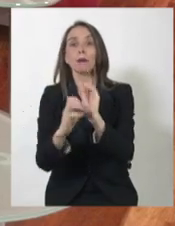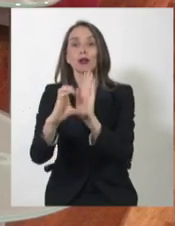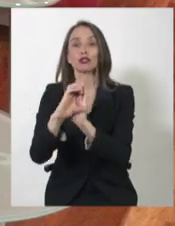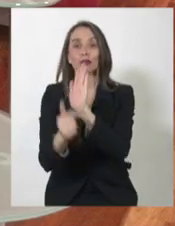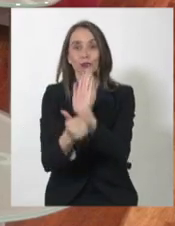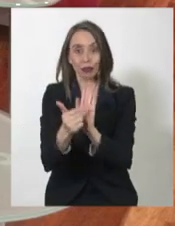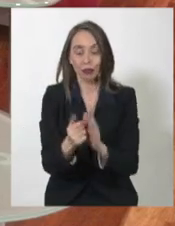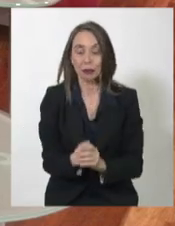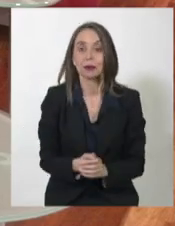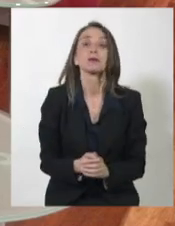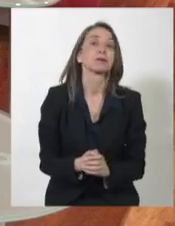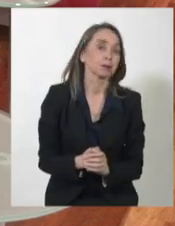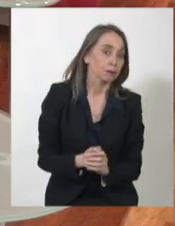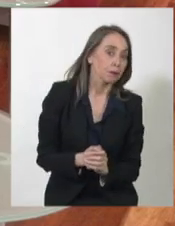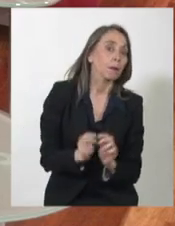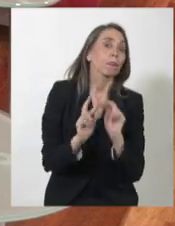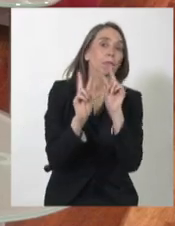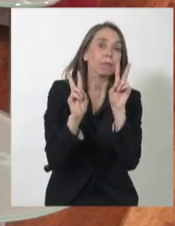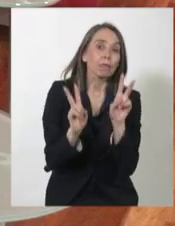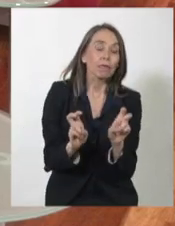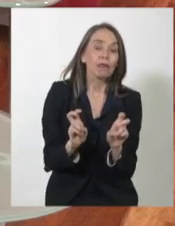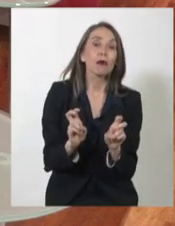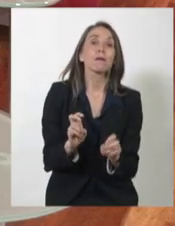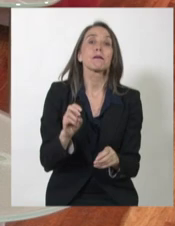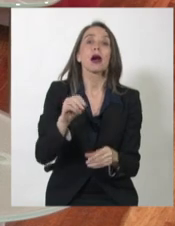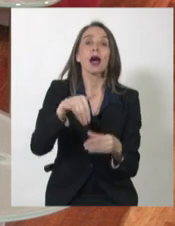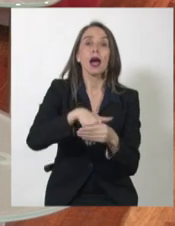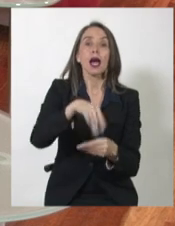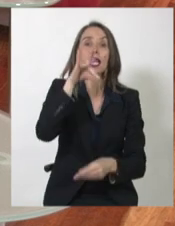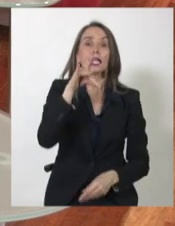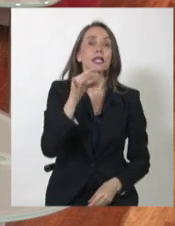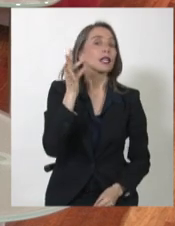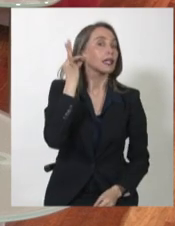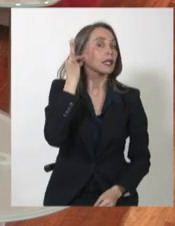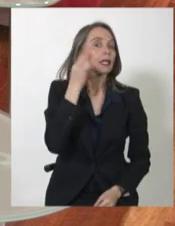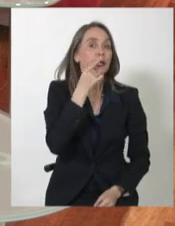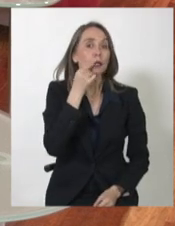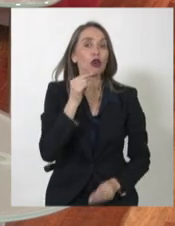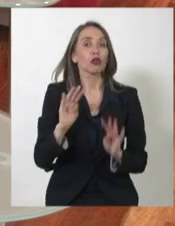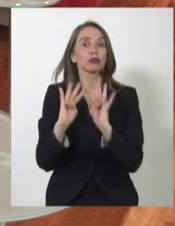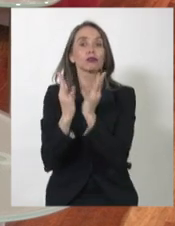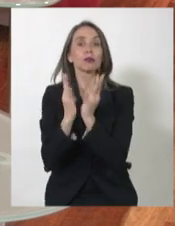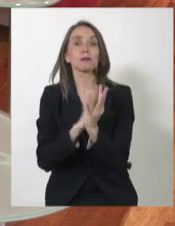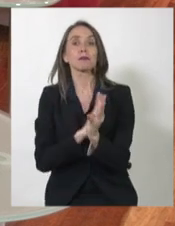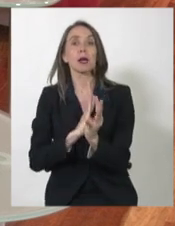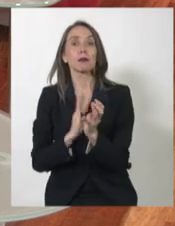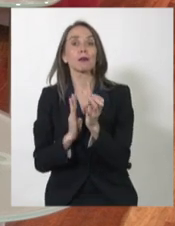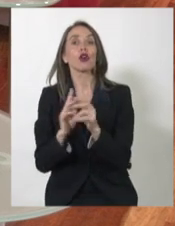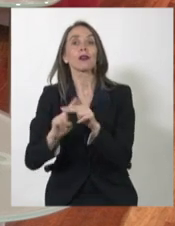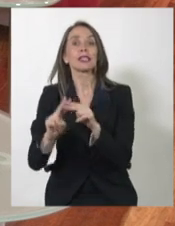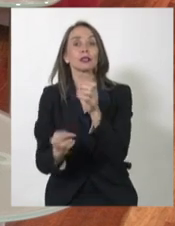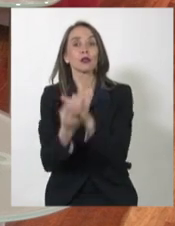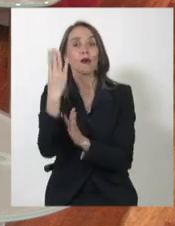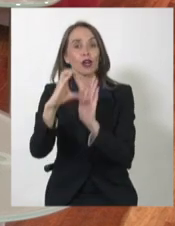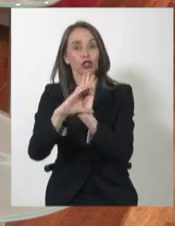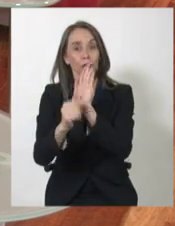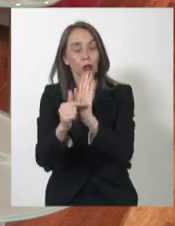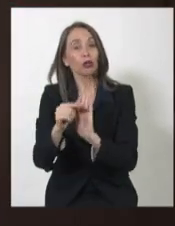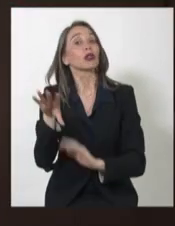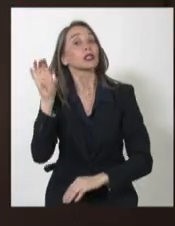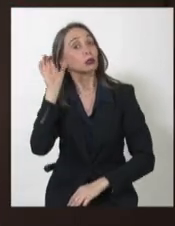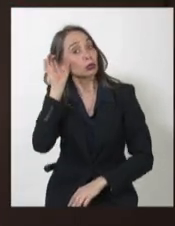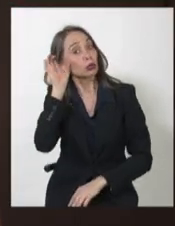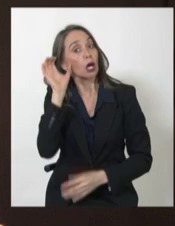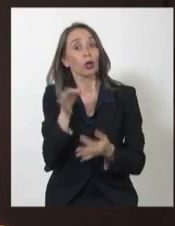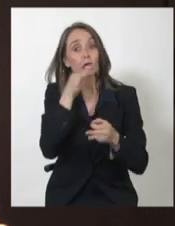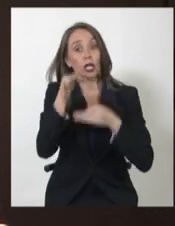quiero llevar al tema de la elección de las y los constituyentes, ¿no? Hemos escuchado planteamientos también